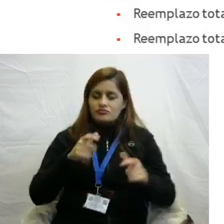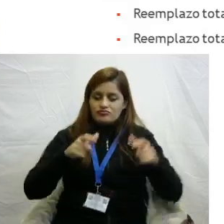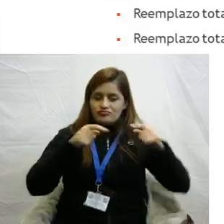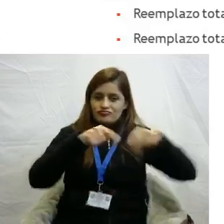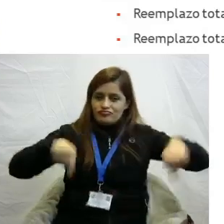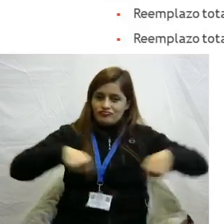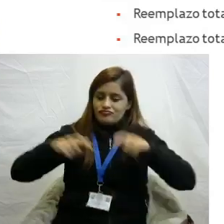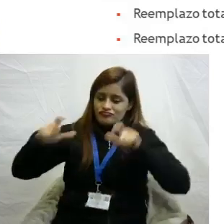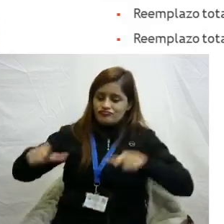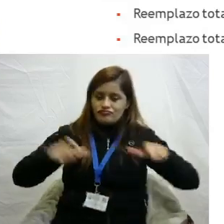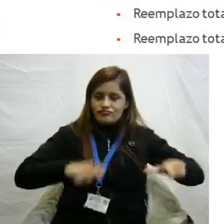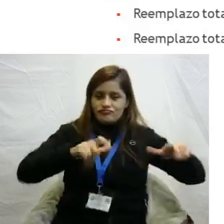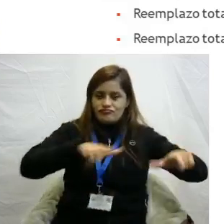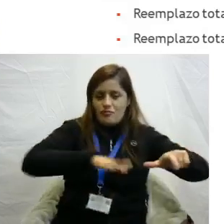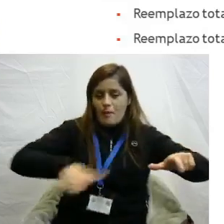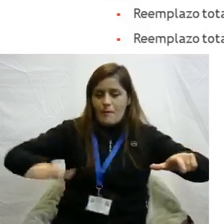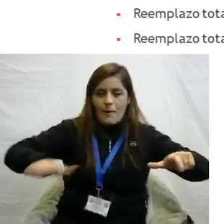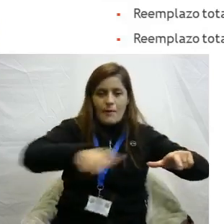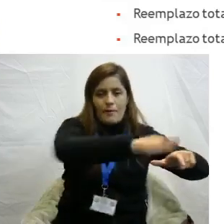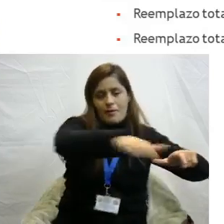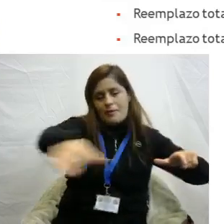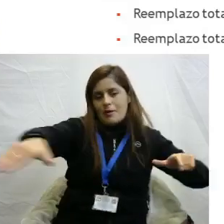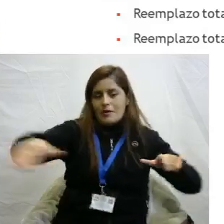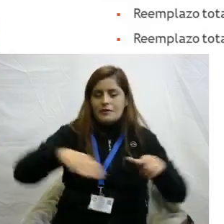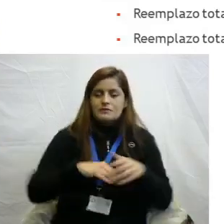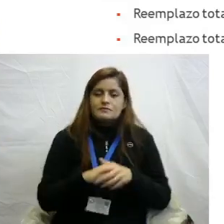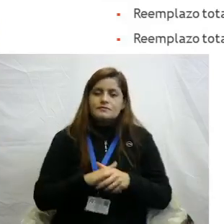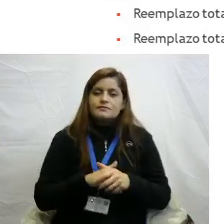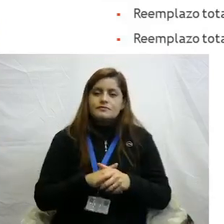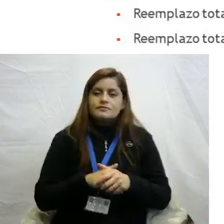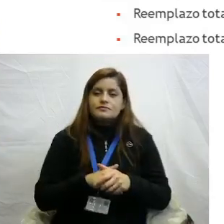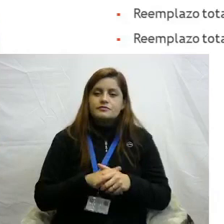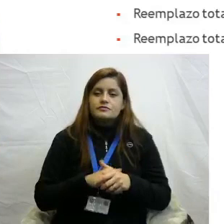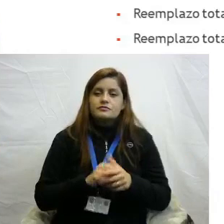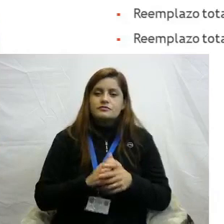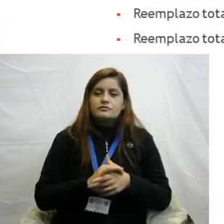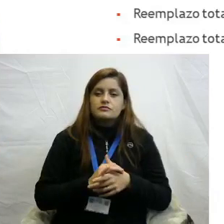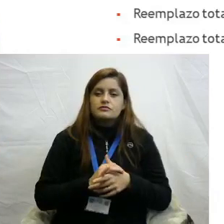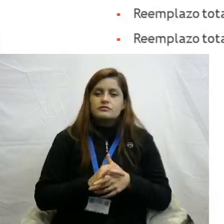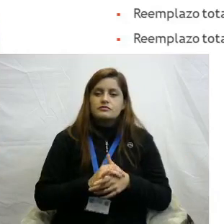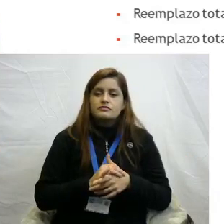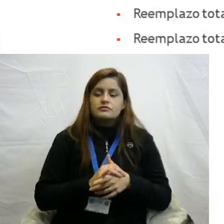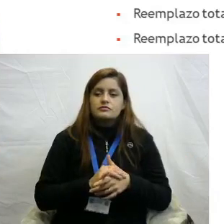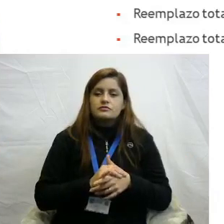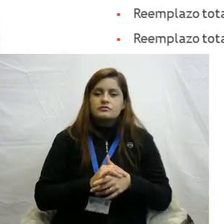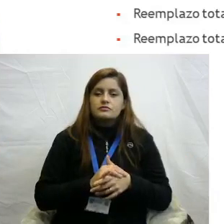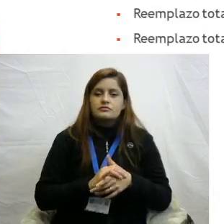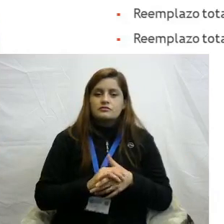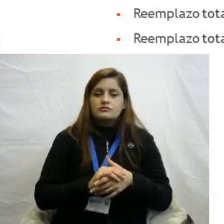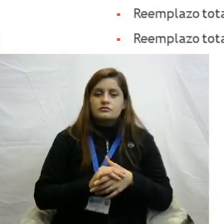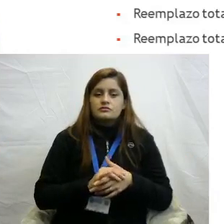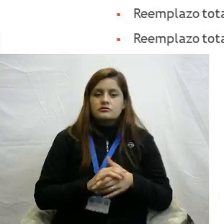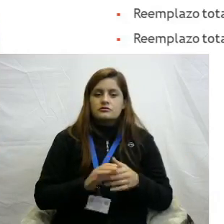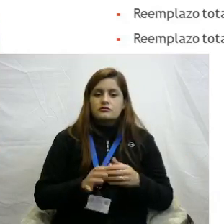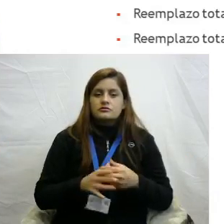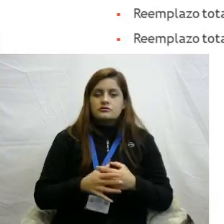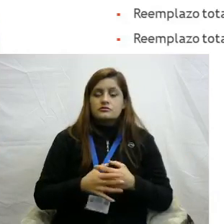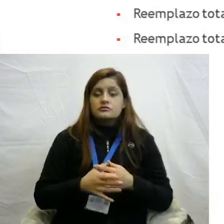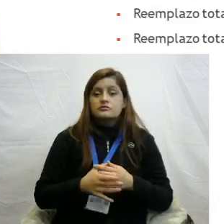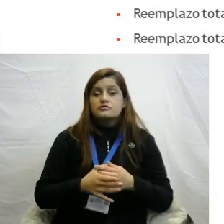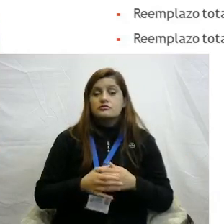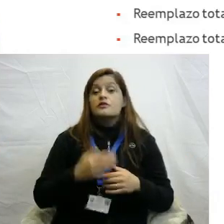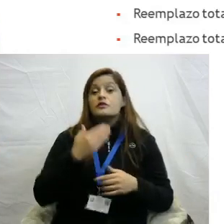cerámico. Los baños, la instalación de cerámica de pisos y muros, además de los artefactos, obviamente, de tal. El